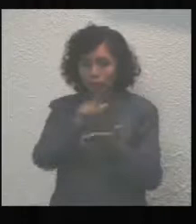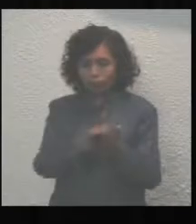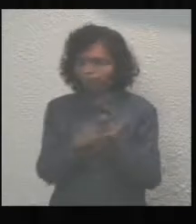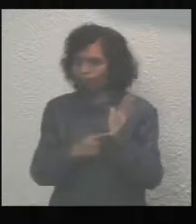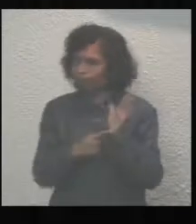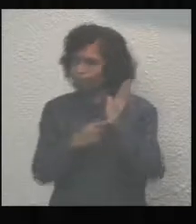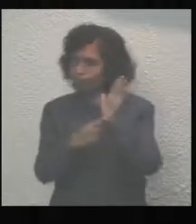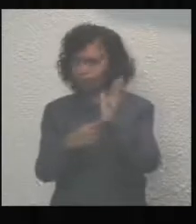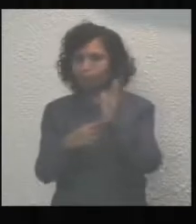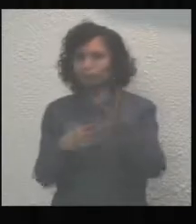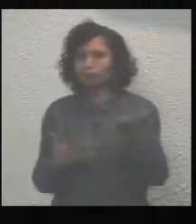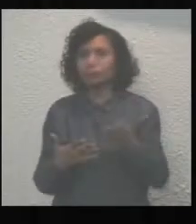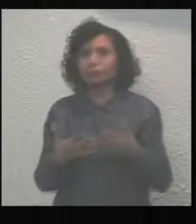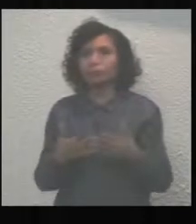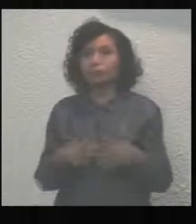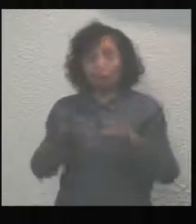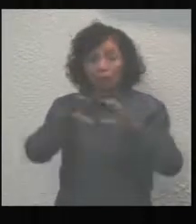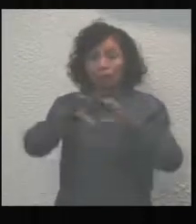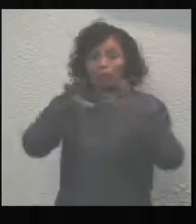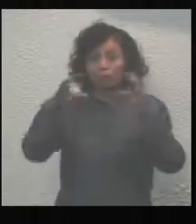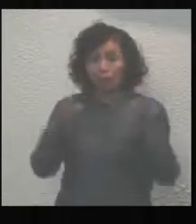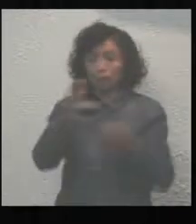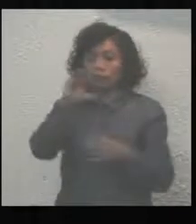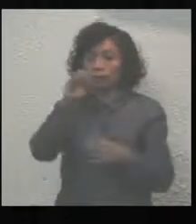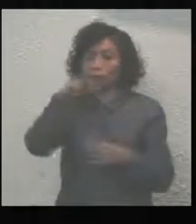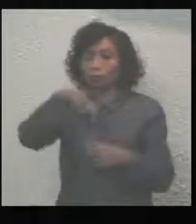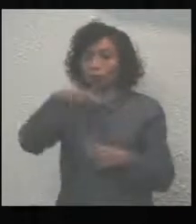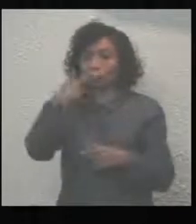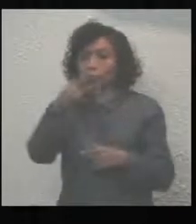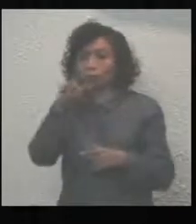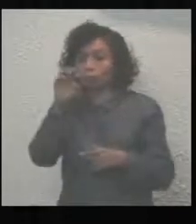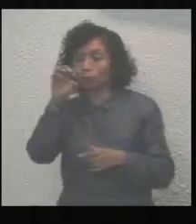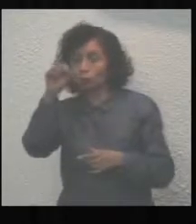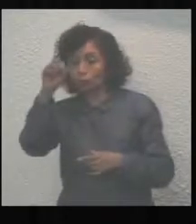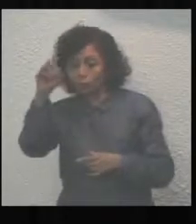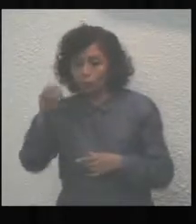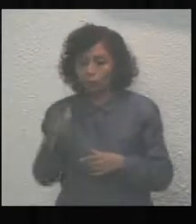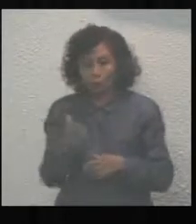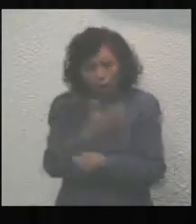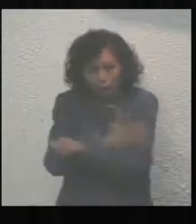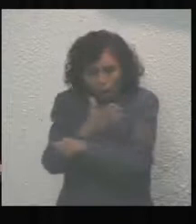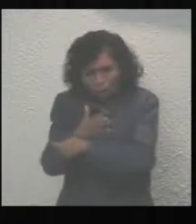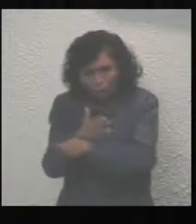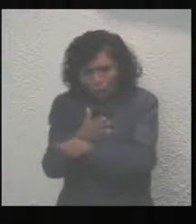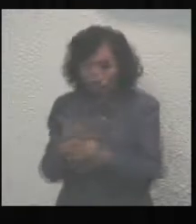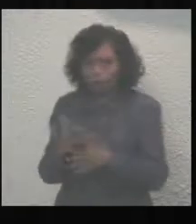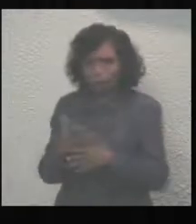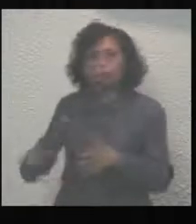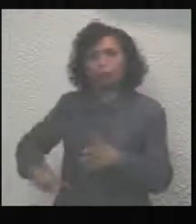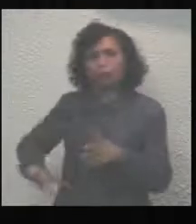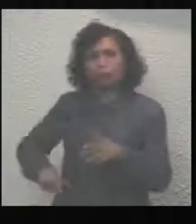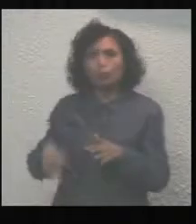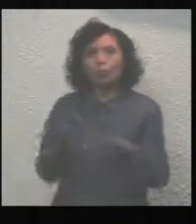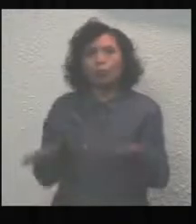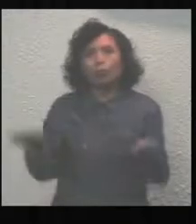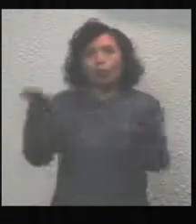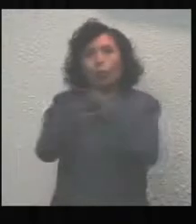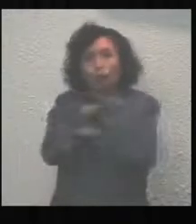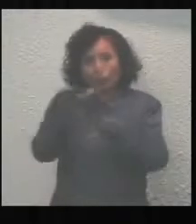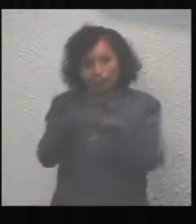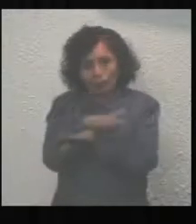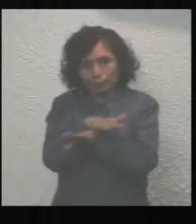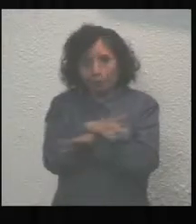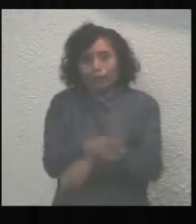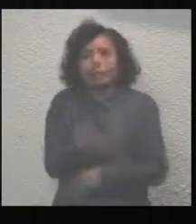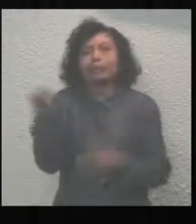normativa desde el congreso del estado para acompañar la gobernabilidad del cambio que se llevará y